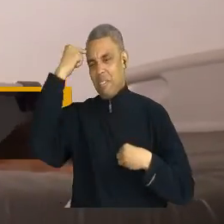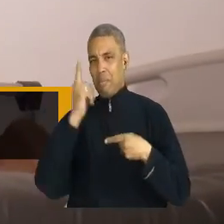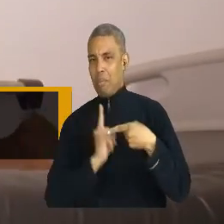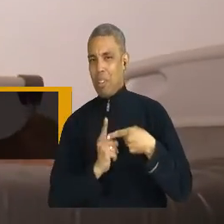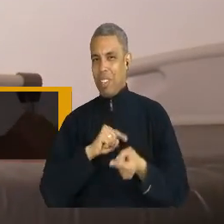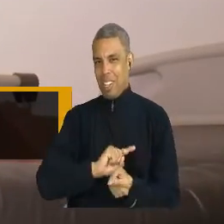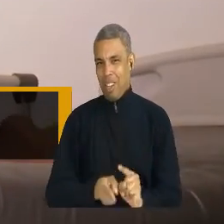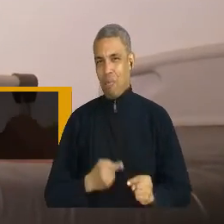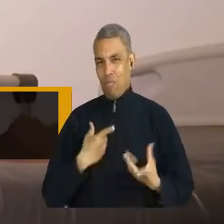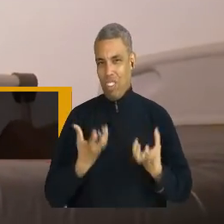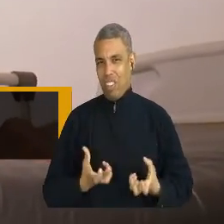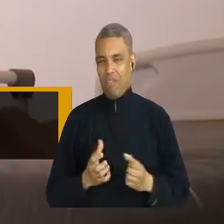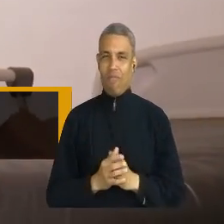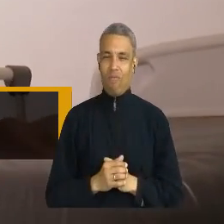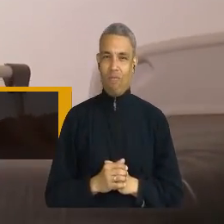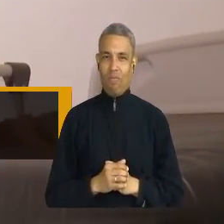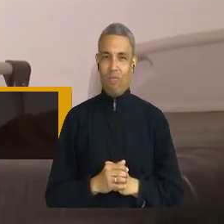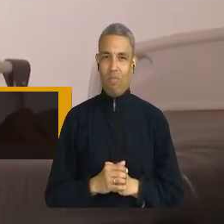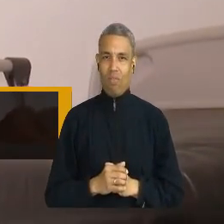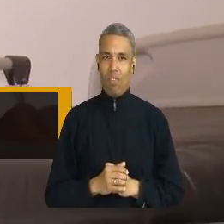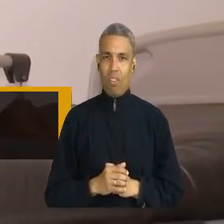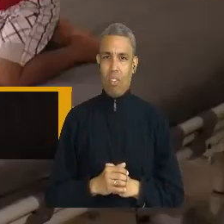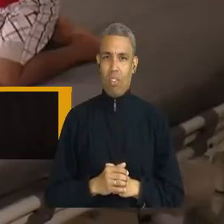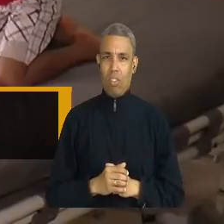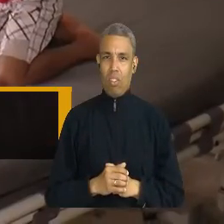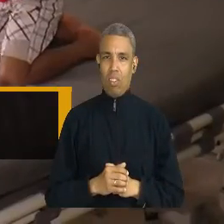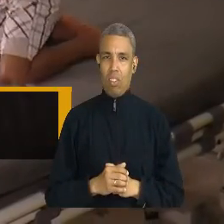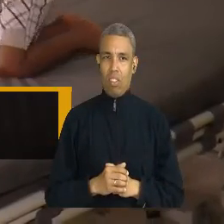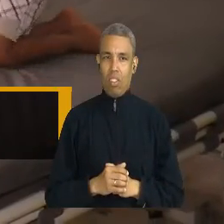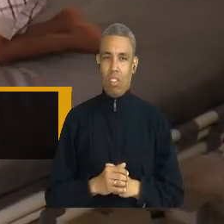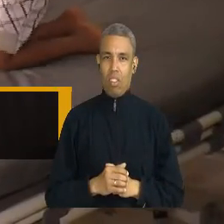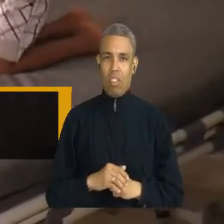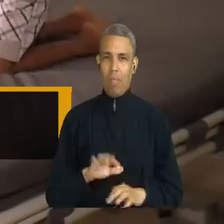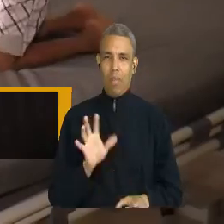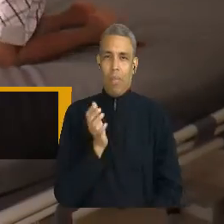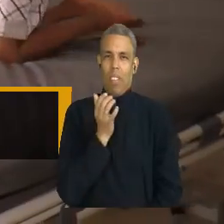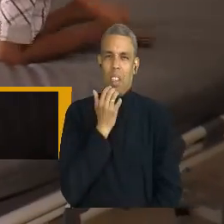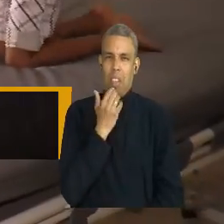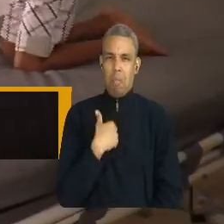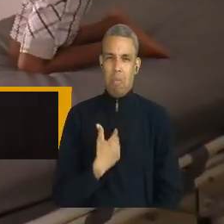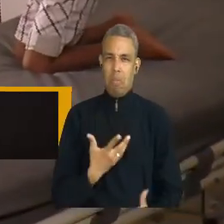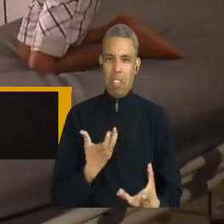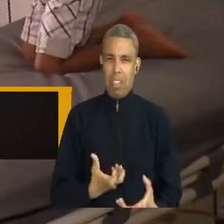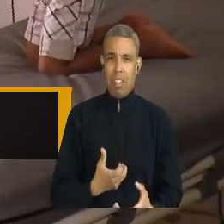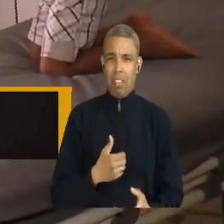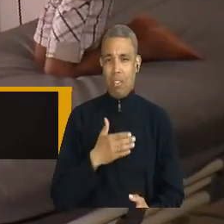tenemos que hacer los que queramos ser voluntarios porque yo quiero. Aquí está la pero allá no puedes llorar, Pao. Sí,